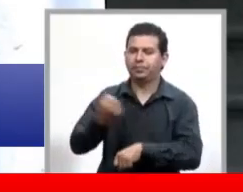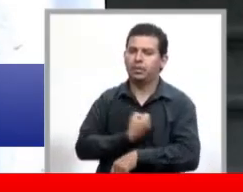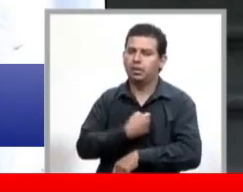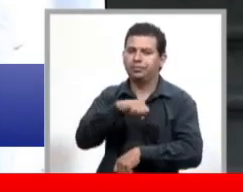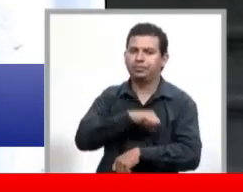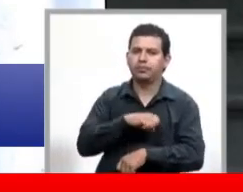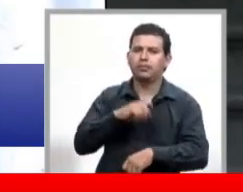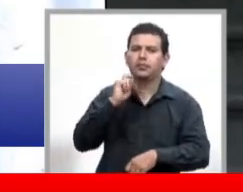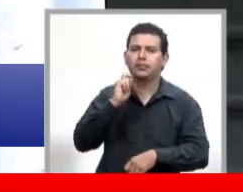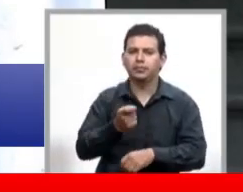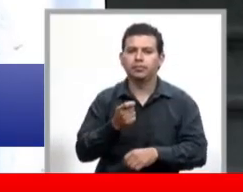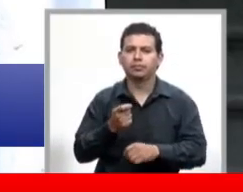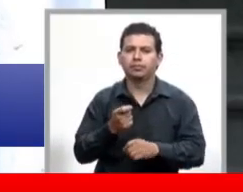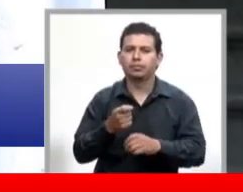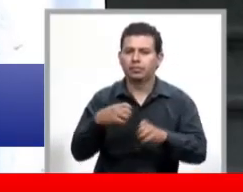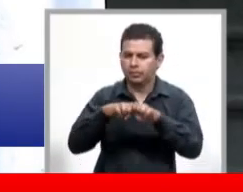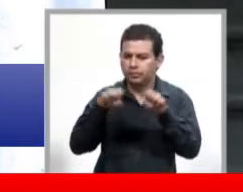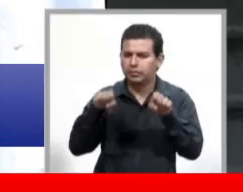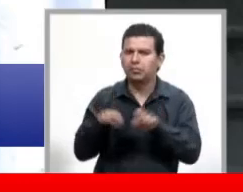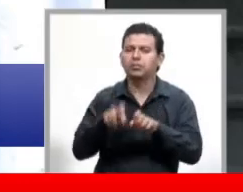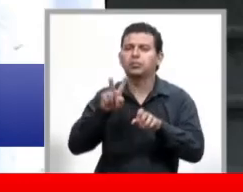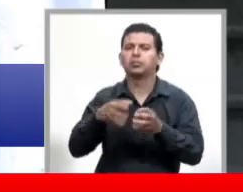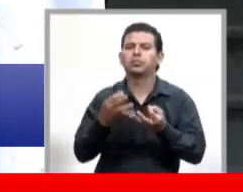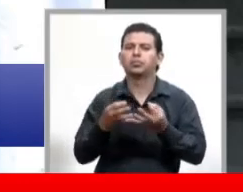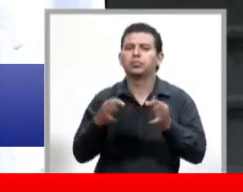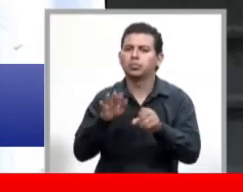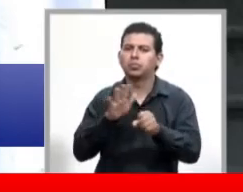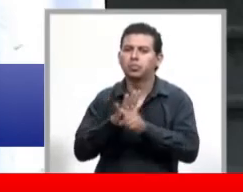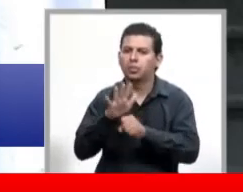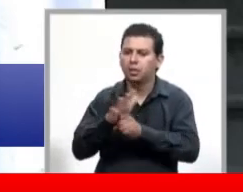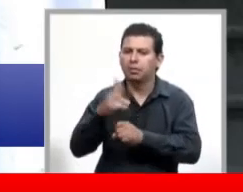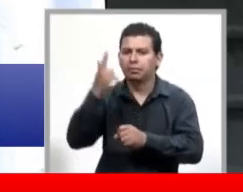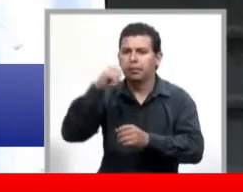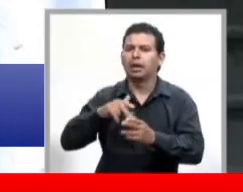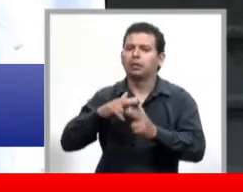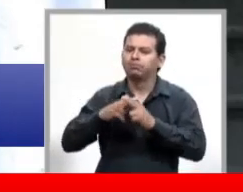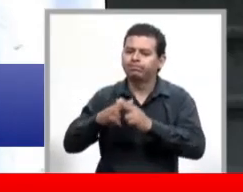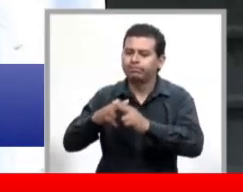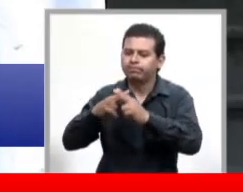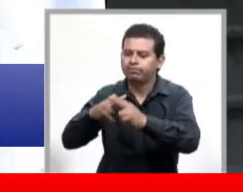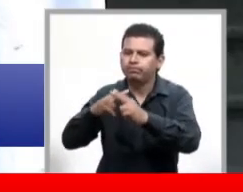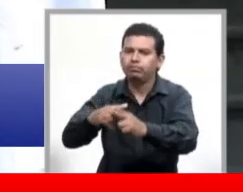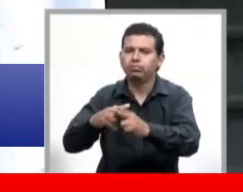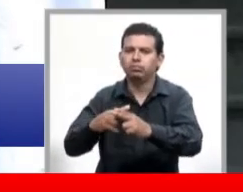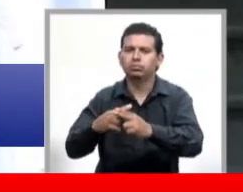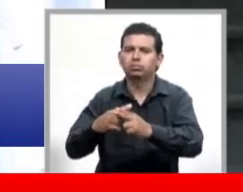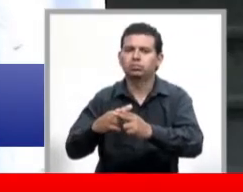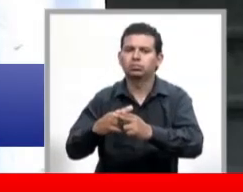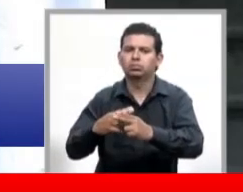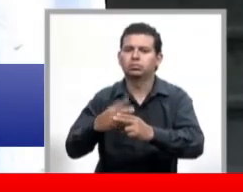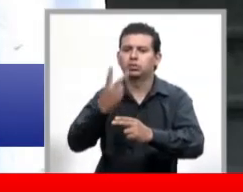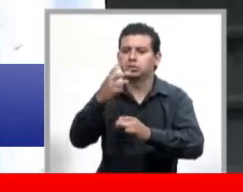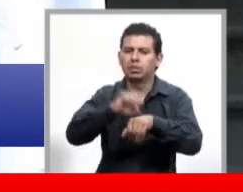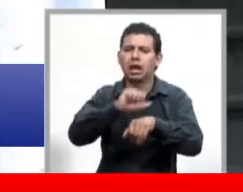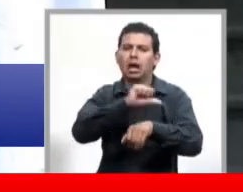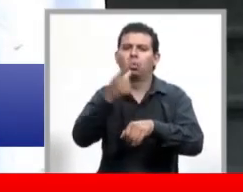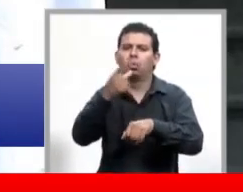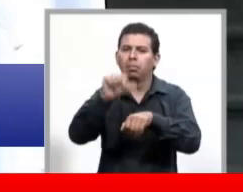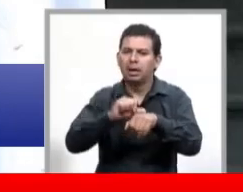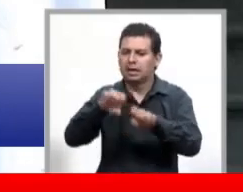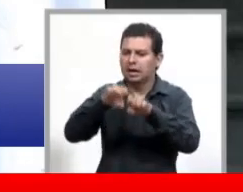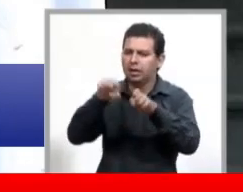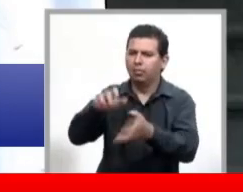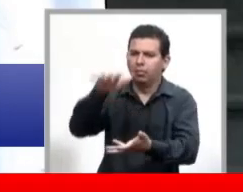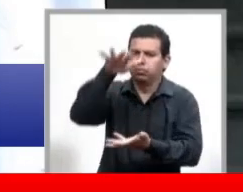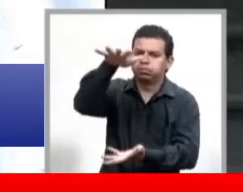que tengamos el suficiente equipo para atender permanentemente de 2 semanas a 1 mes